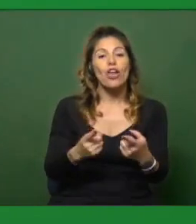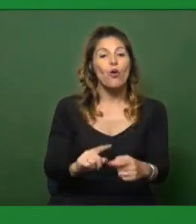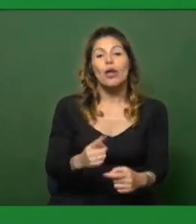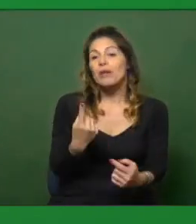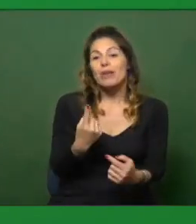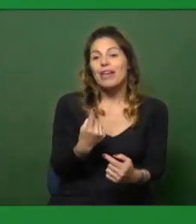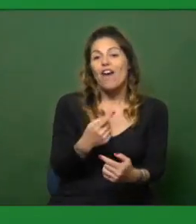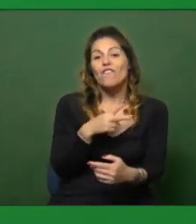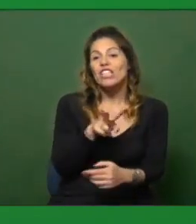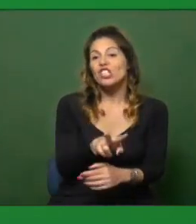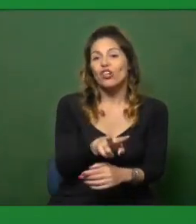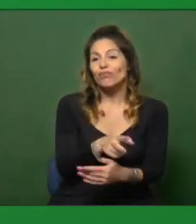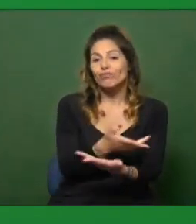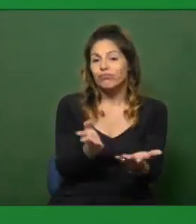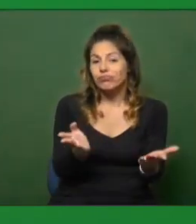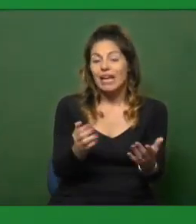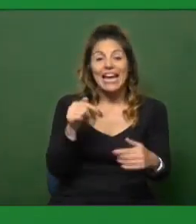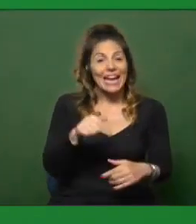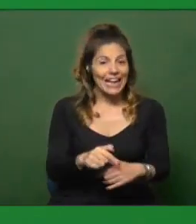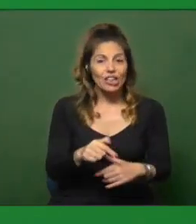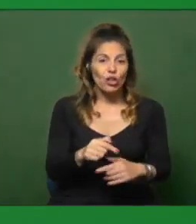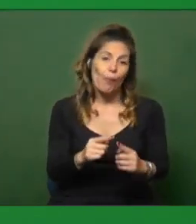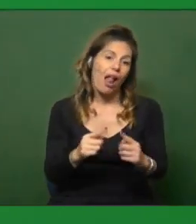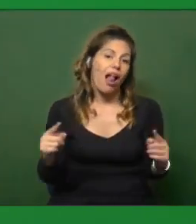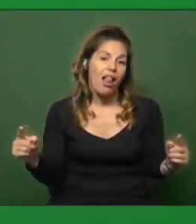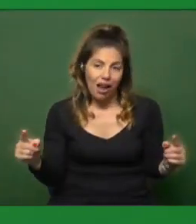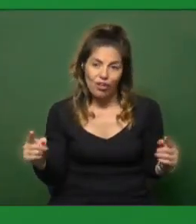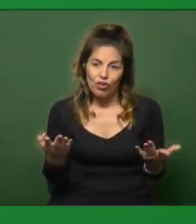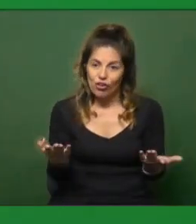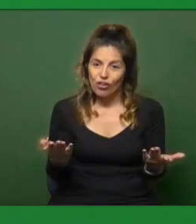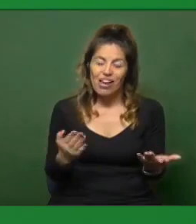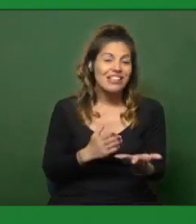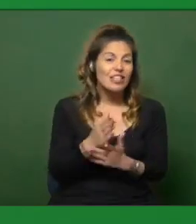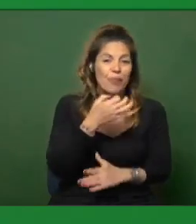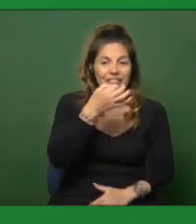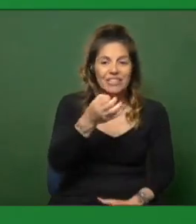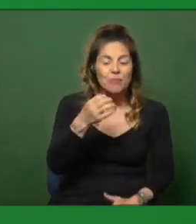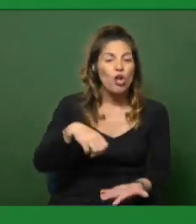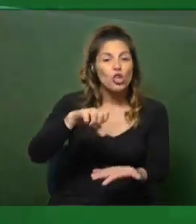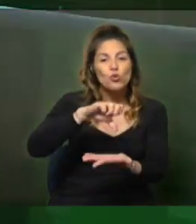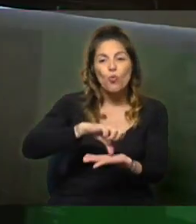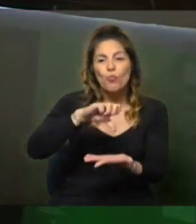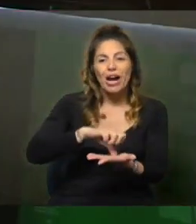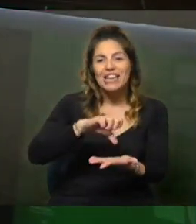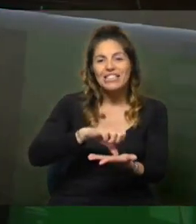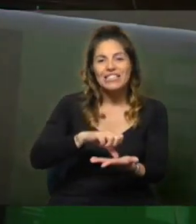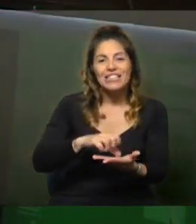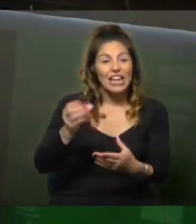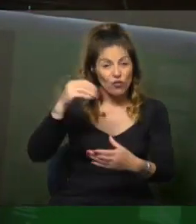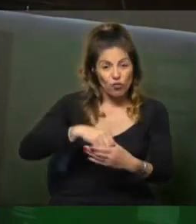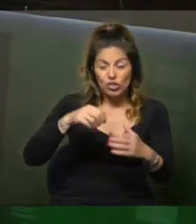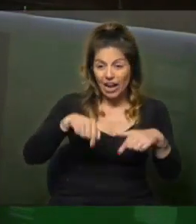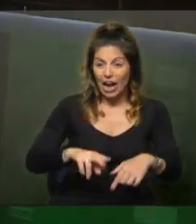punta entonces Esto va para largo no porque siempre decimos que este es un país muy que influye mucho en